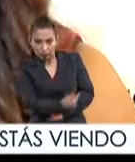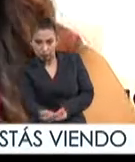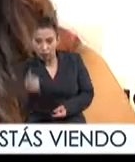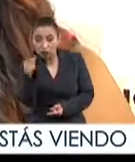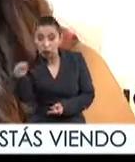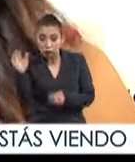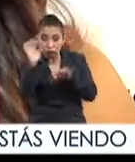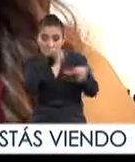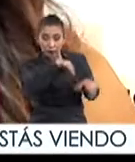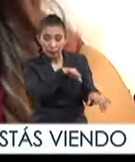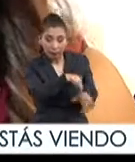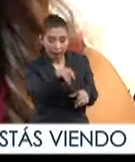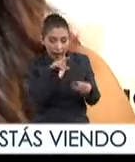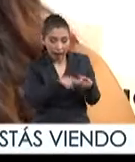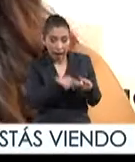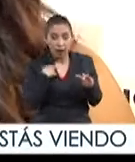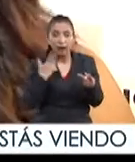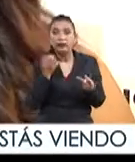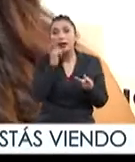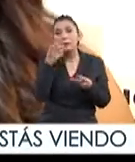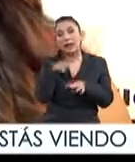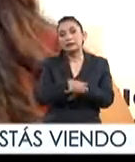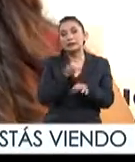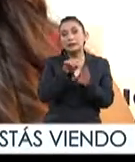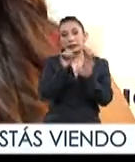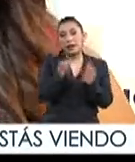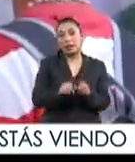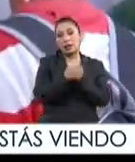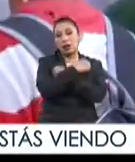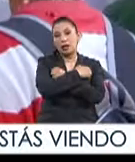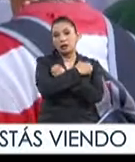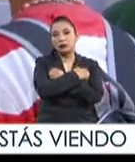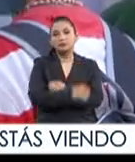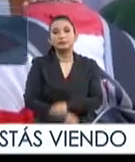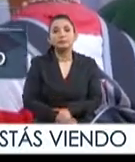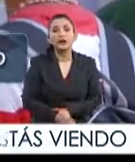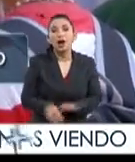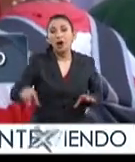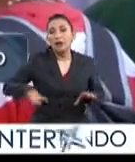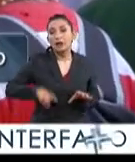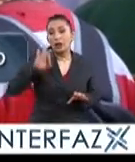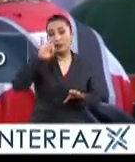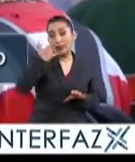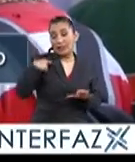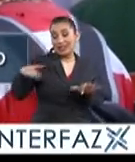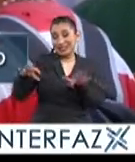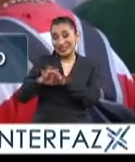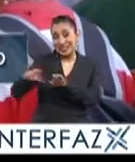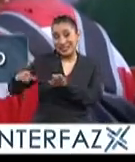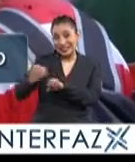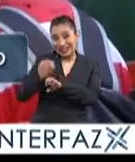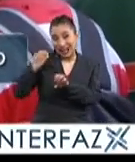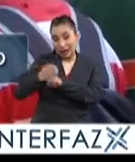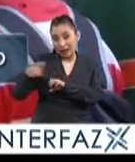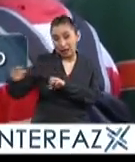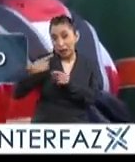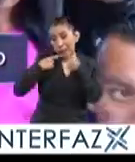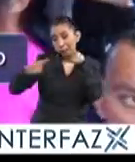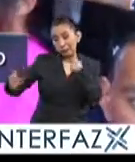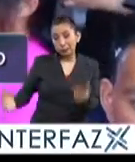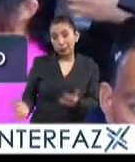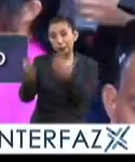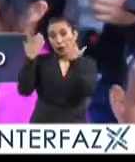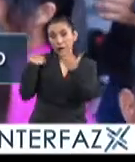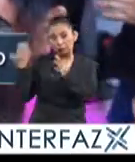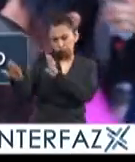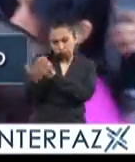de empleo e incorporarlos al sistema educativo. Entre los gobiernos federal y los gobiernos estatales se impulsa